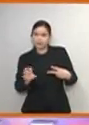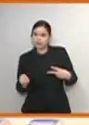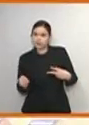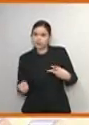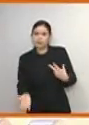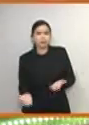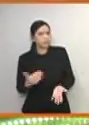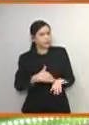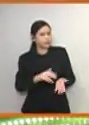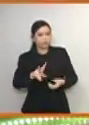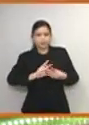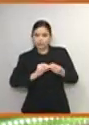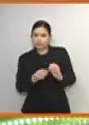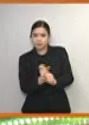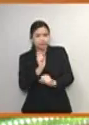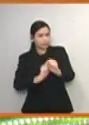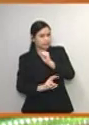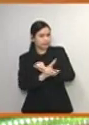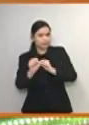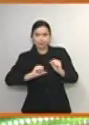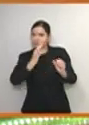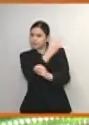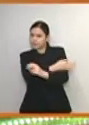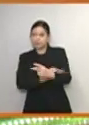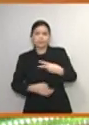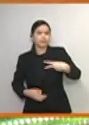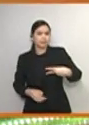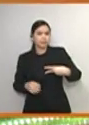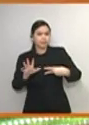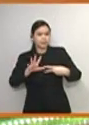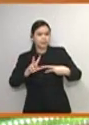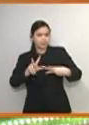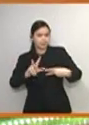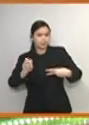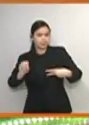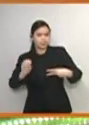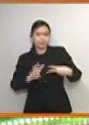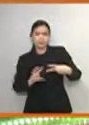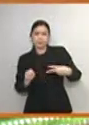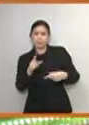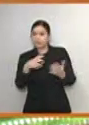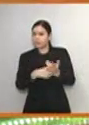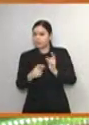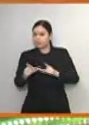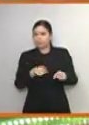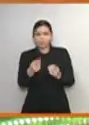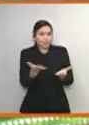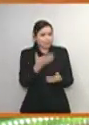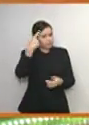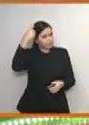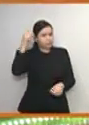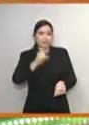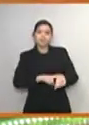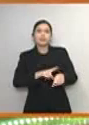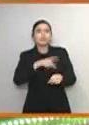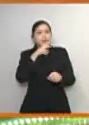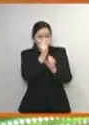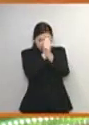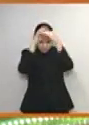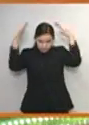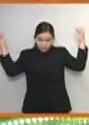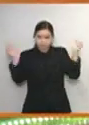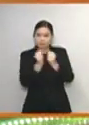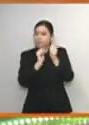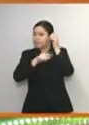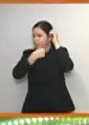es el 40. Los números premiados para esta tarde son 30 y 40. Con tu boleto en mano, dime tú qué soñaste hoy porque lo haremos una realidad